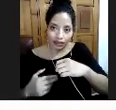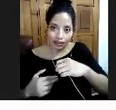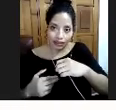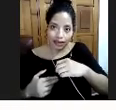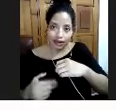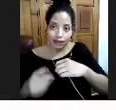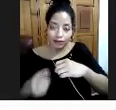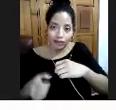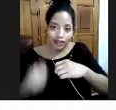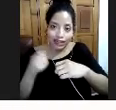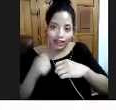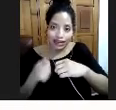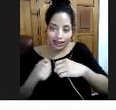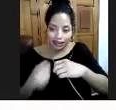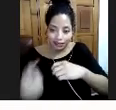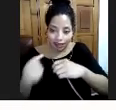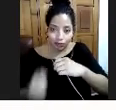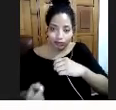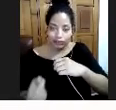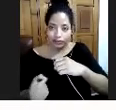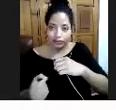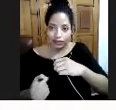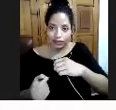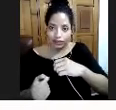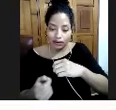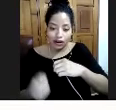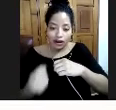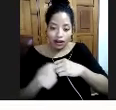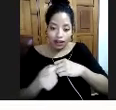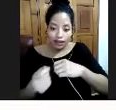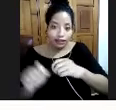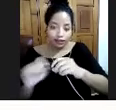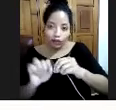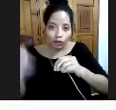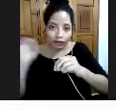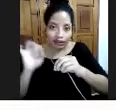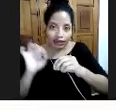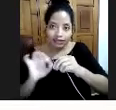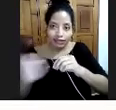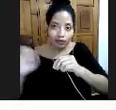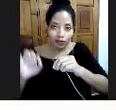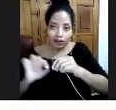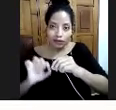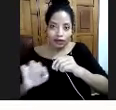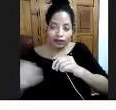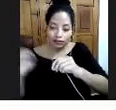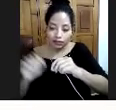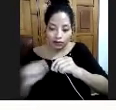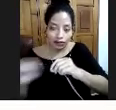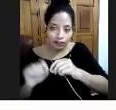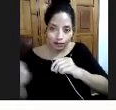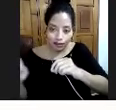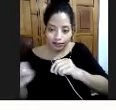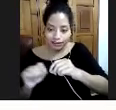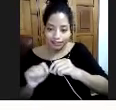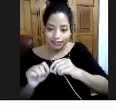van a entrar las personas que está autorizando que entren, ¿no? Y de hecho, como pasar lista, como en la escuela, ¿no? Como en el